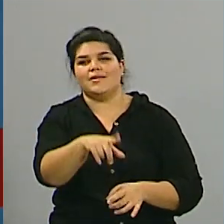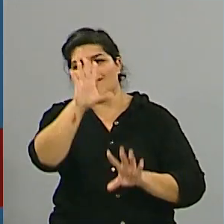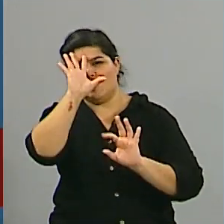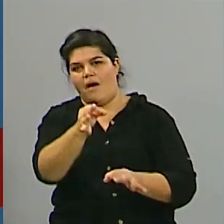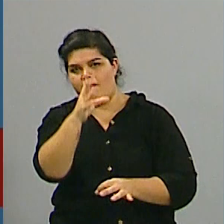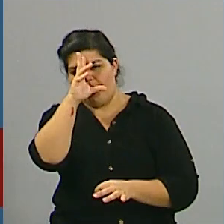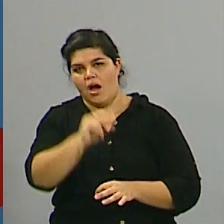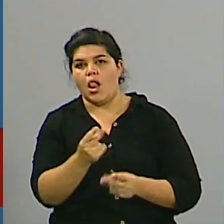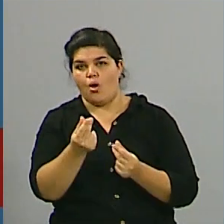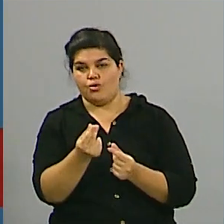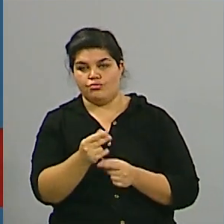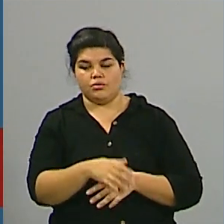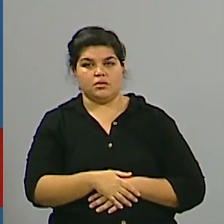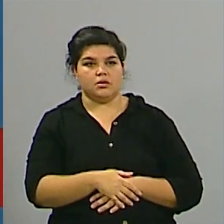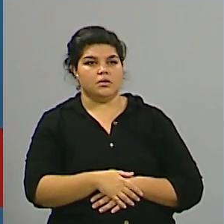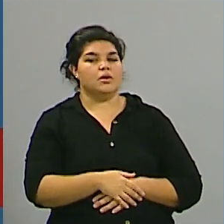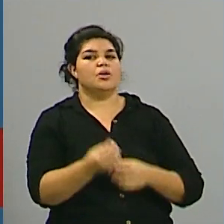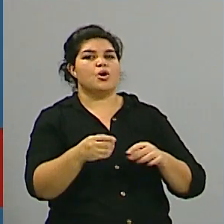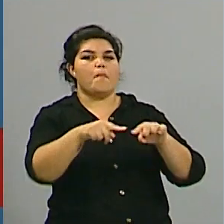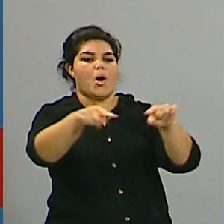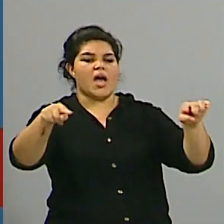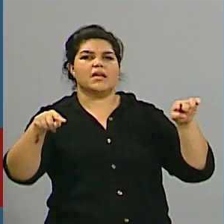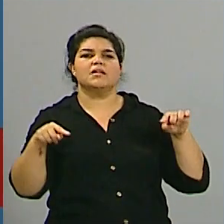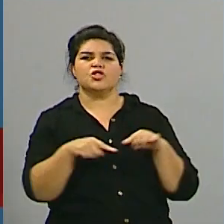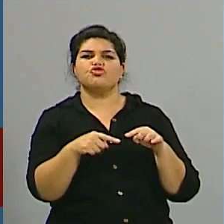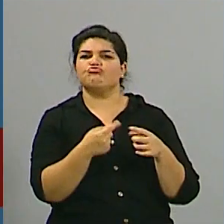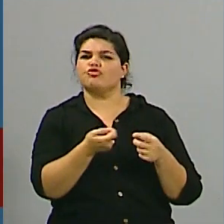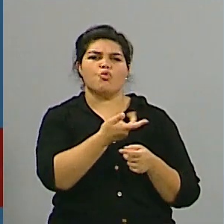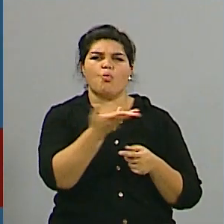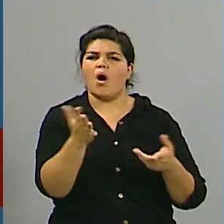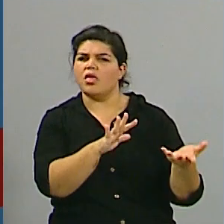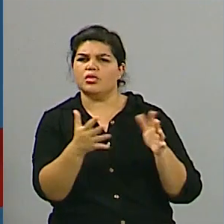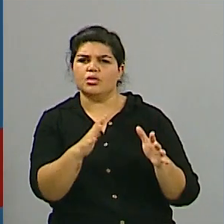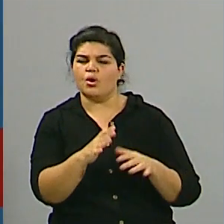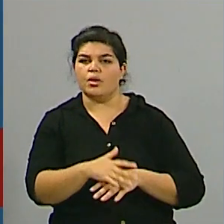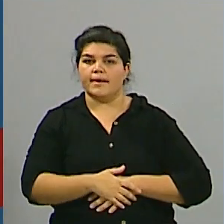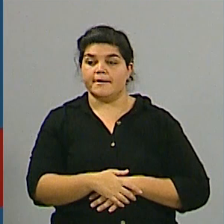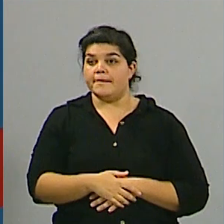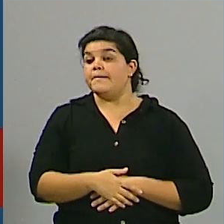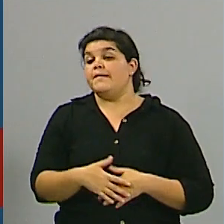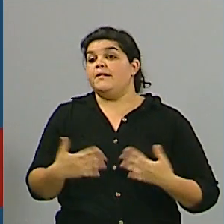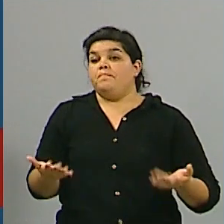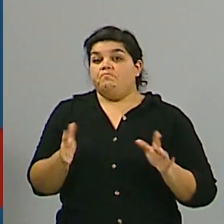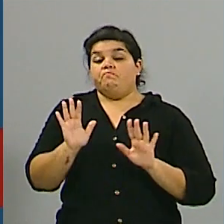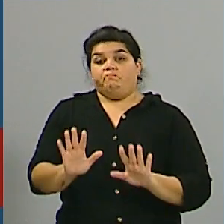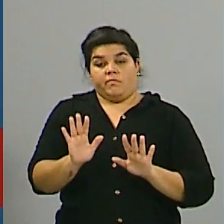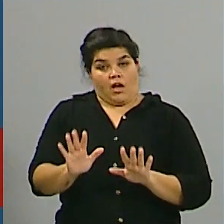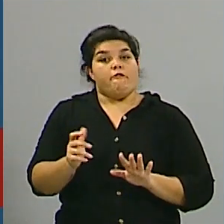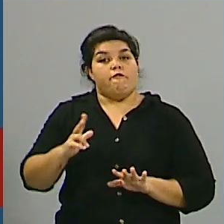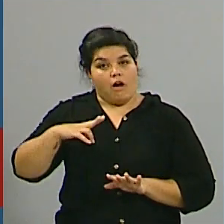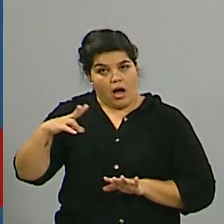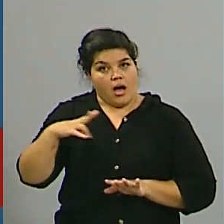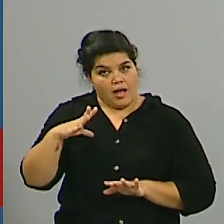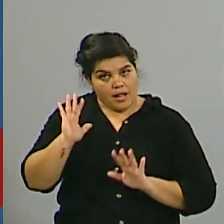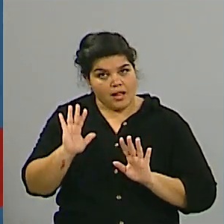parque? La extensión en hectáreas, me Sí, decís. sí, sí, sí. Y es algo que todavía se está trabajando con la Mm.